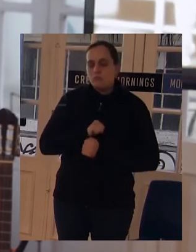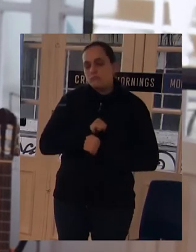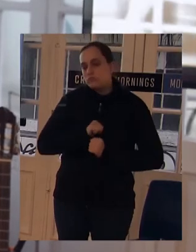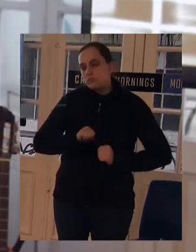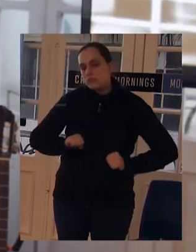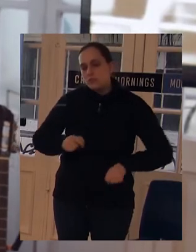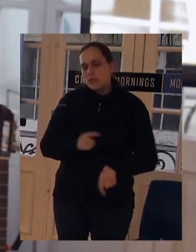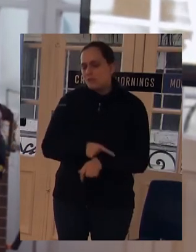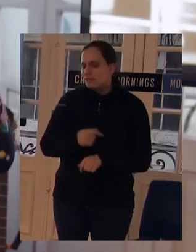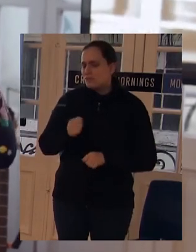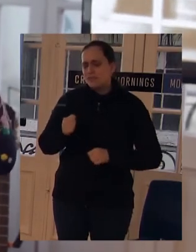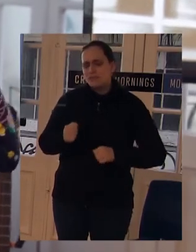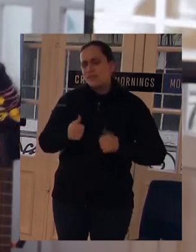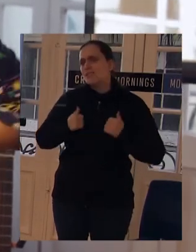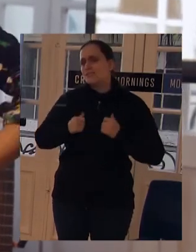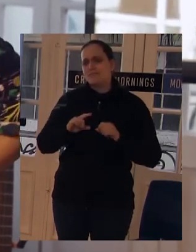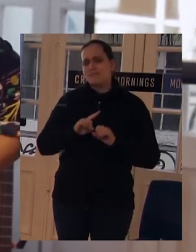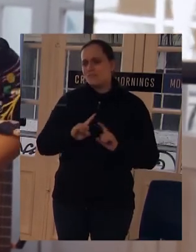sabe,